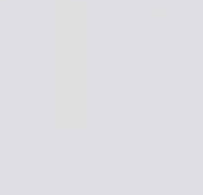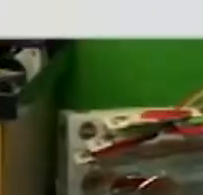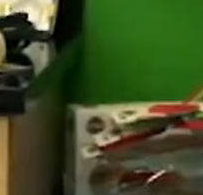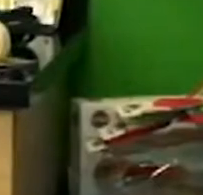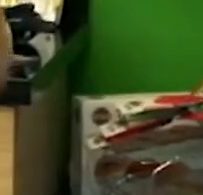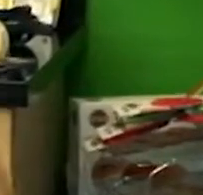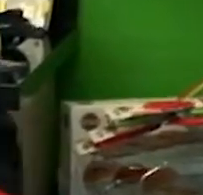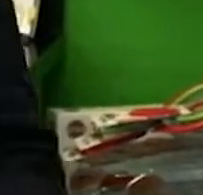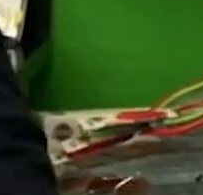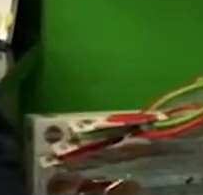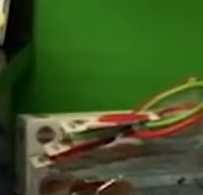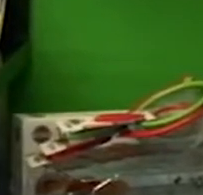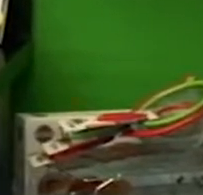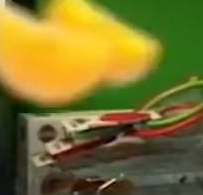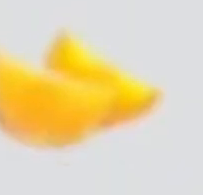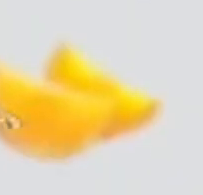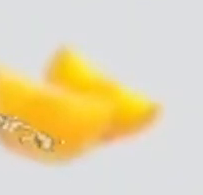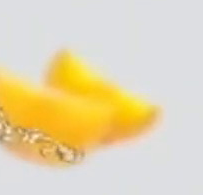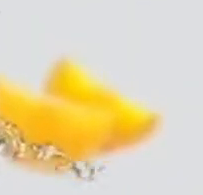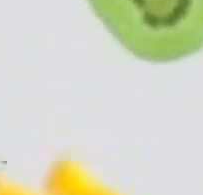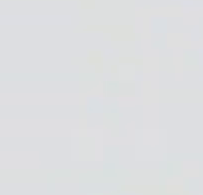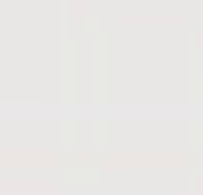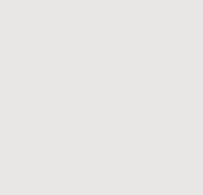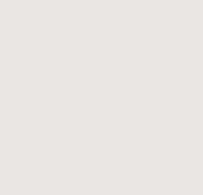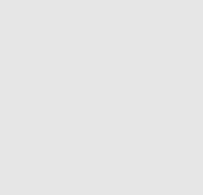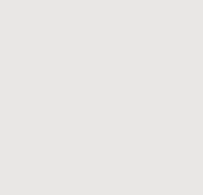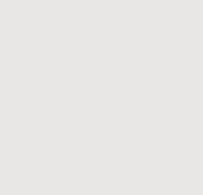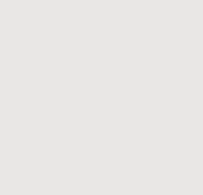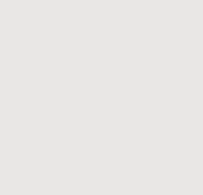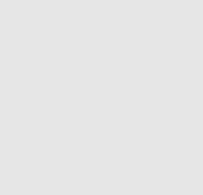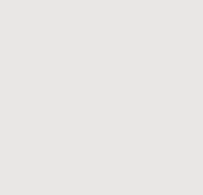Yo estoy feliz como todos los días.